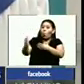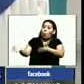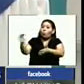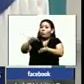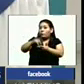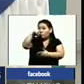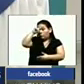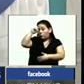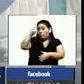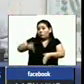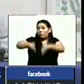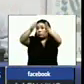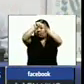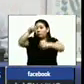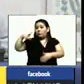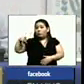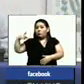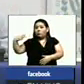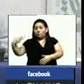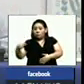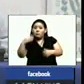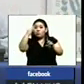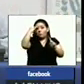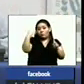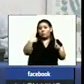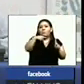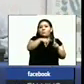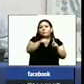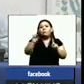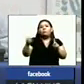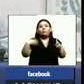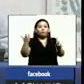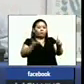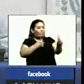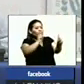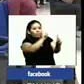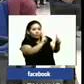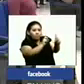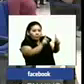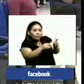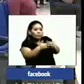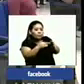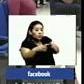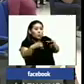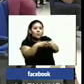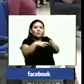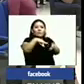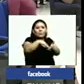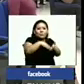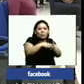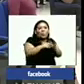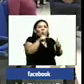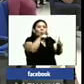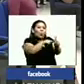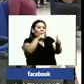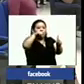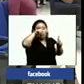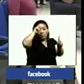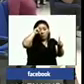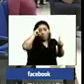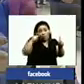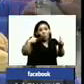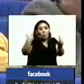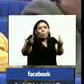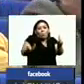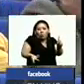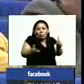periodo al frente de la institución. La procuradora fue cuestionada por organizaciones de la sociedad civil sobre su gestión y la